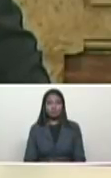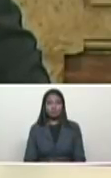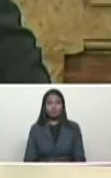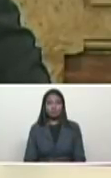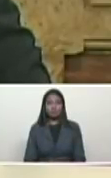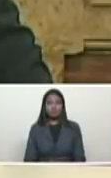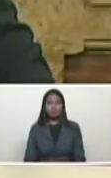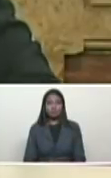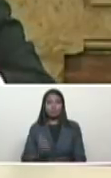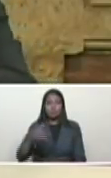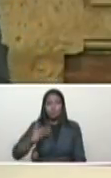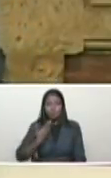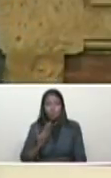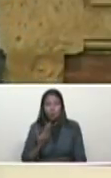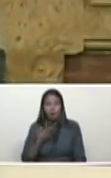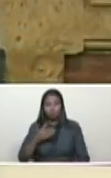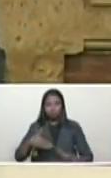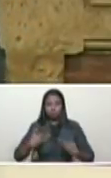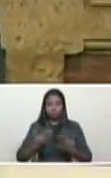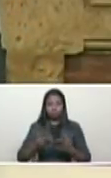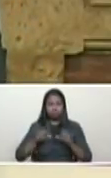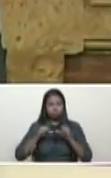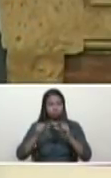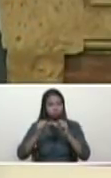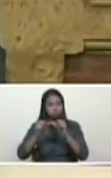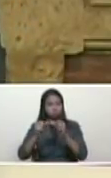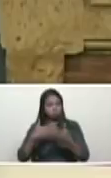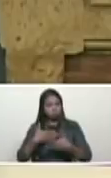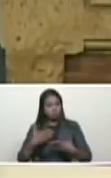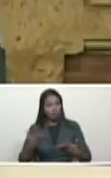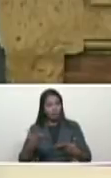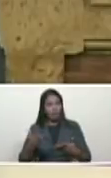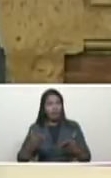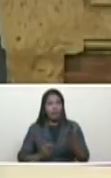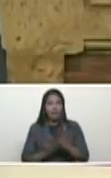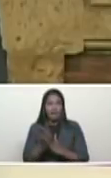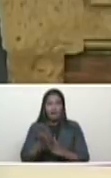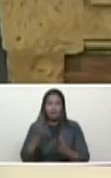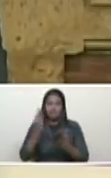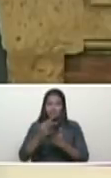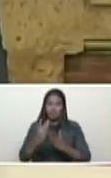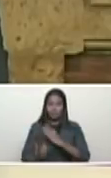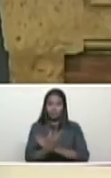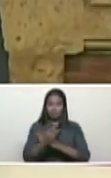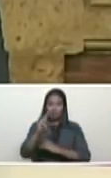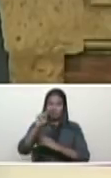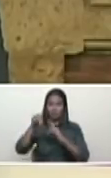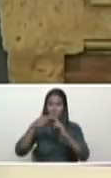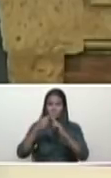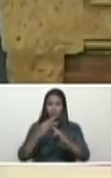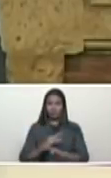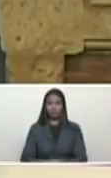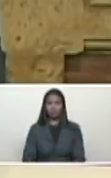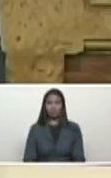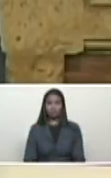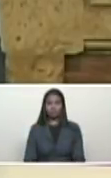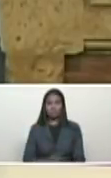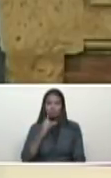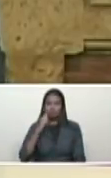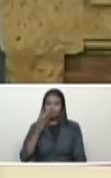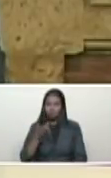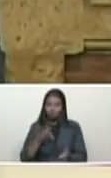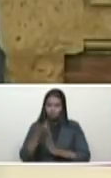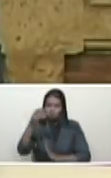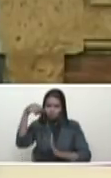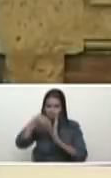en disposición permanente leales siempre traidores nunca eso mira corre